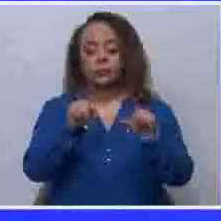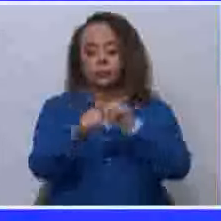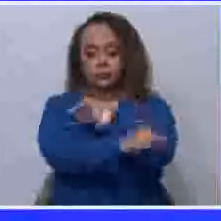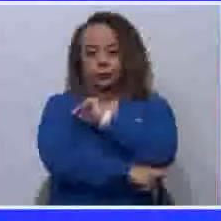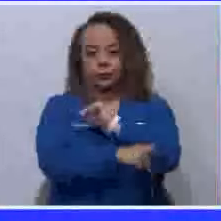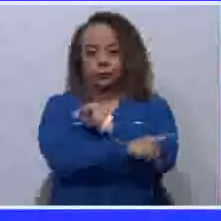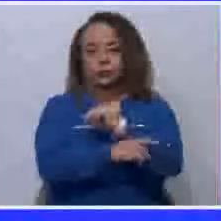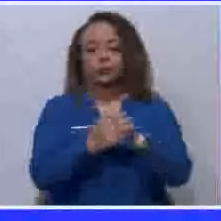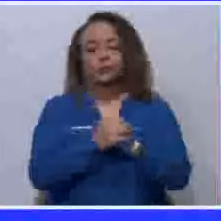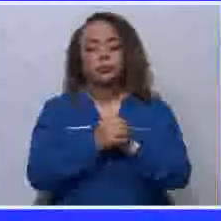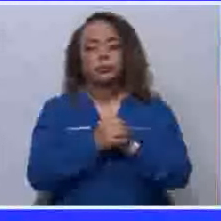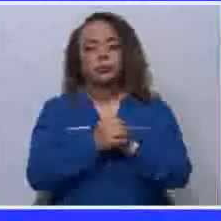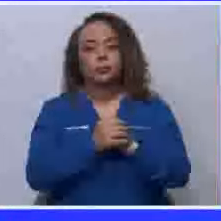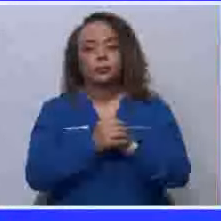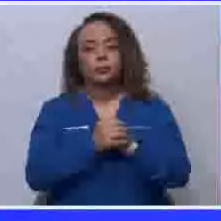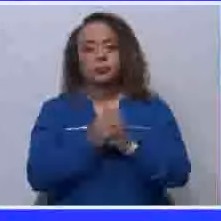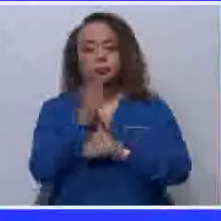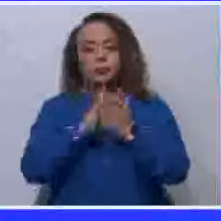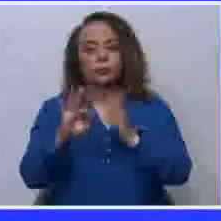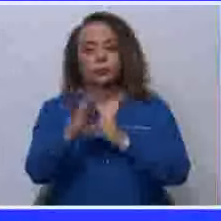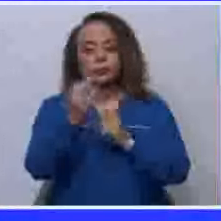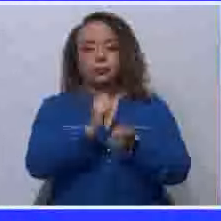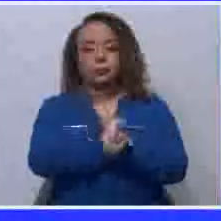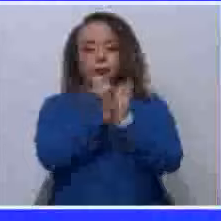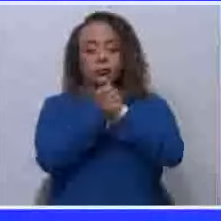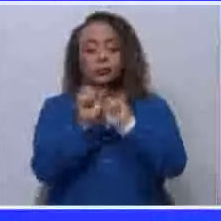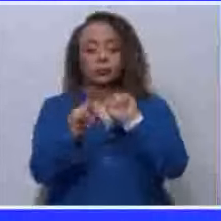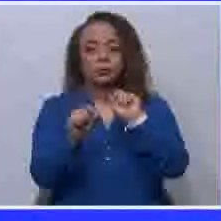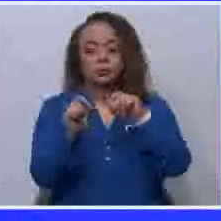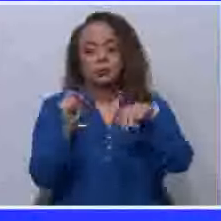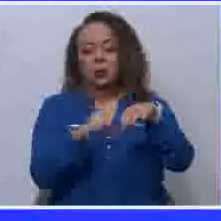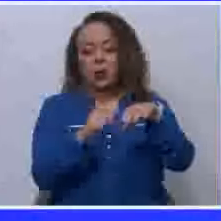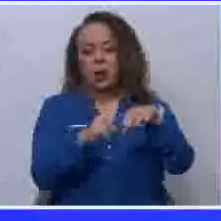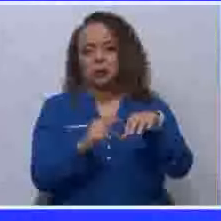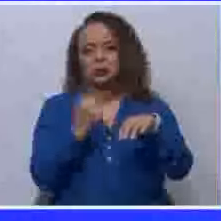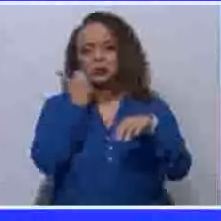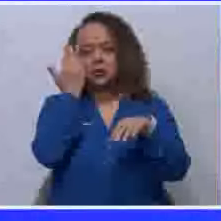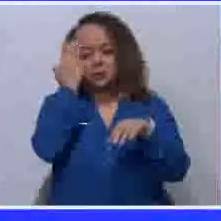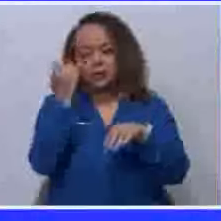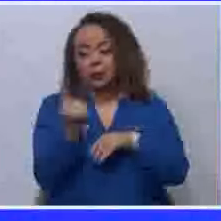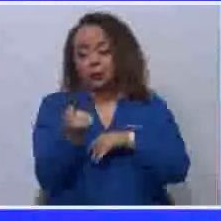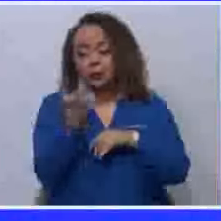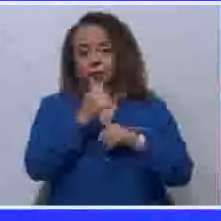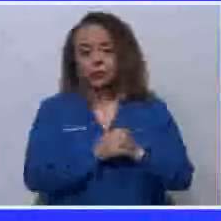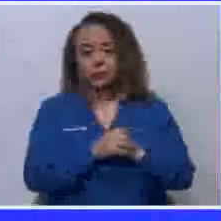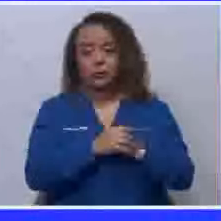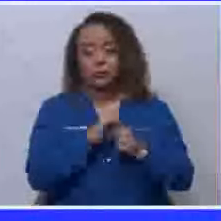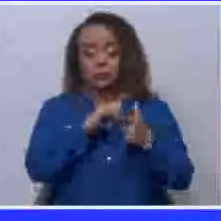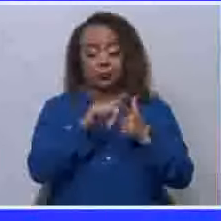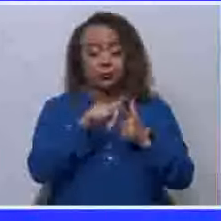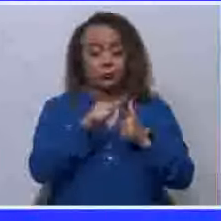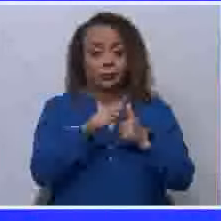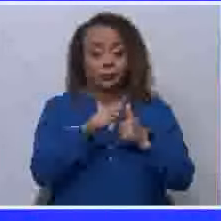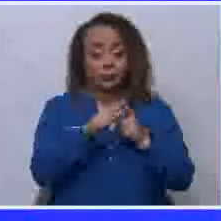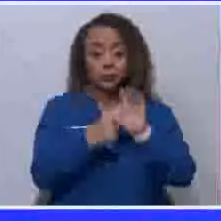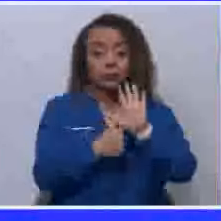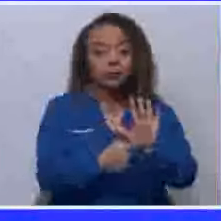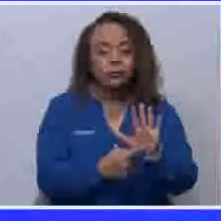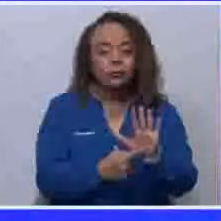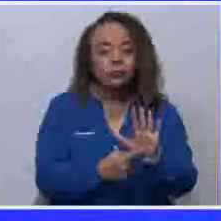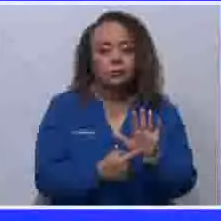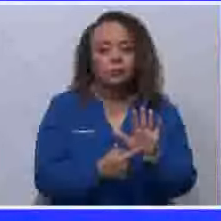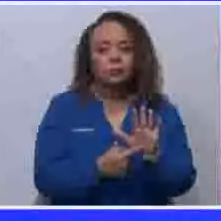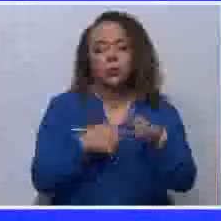país, hasta cierto modo, el convertirse en goleador es fácil, porque hay muy pocos. Entonces, si logras destacar, yo creo que